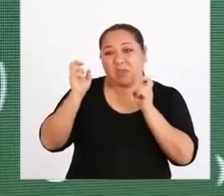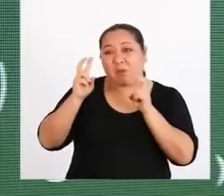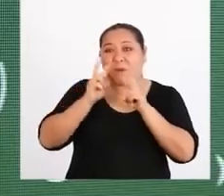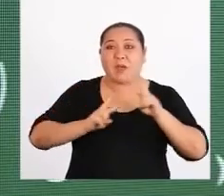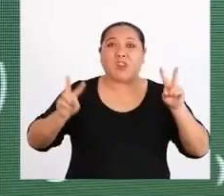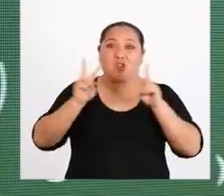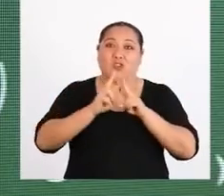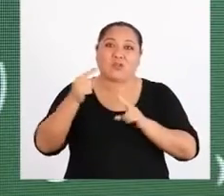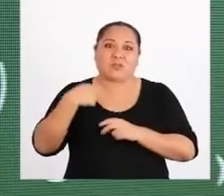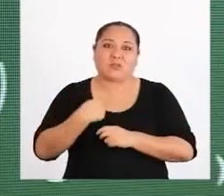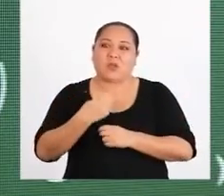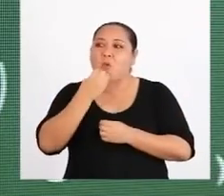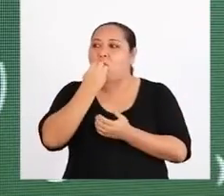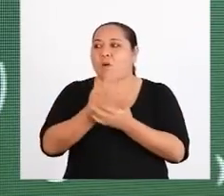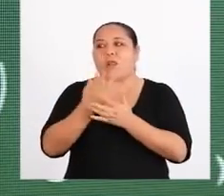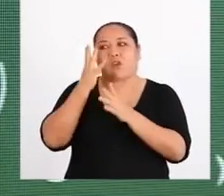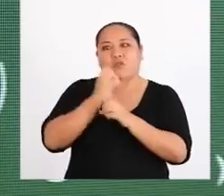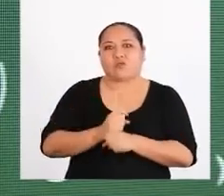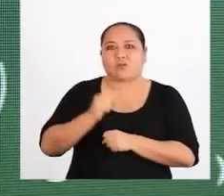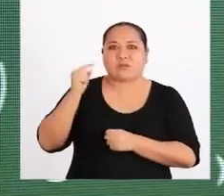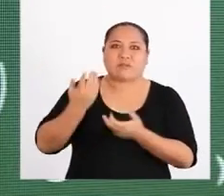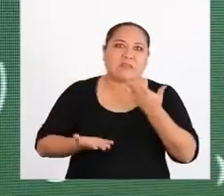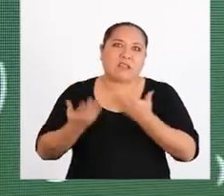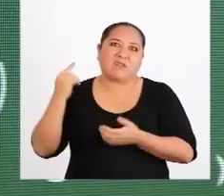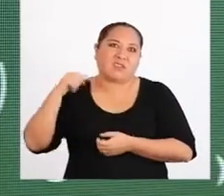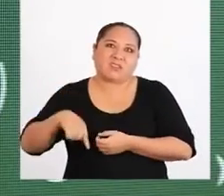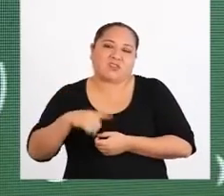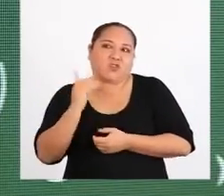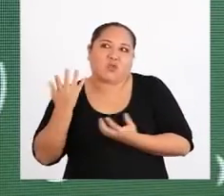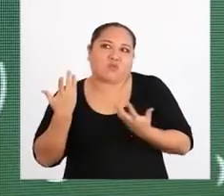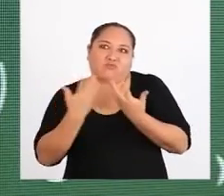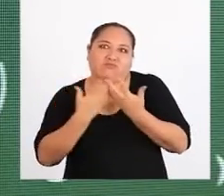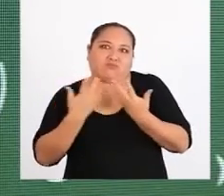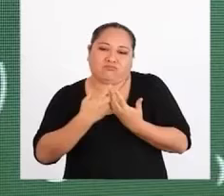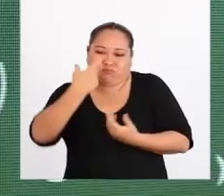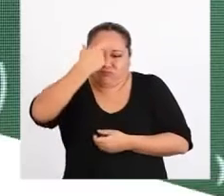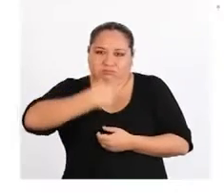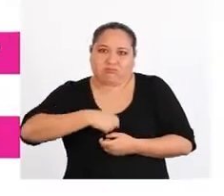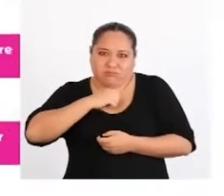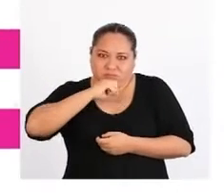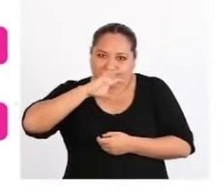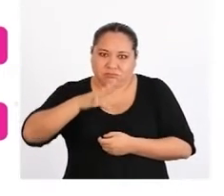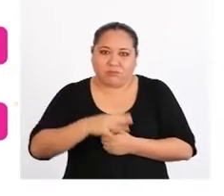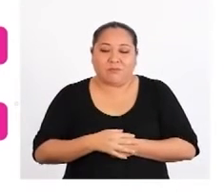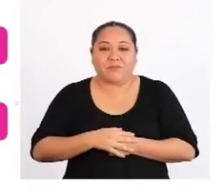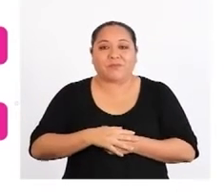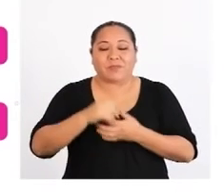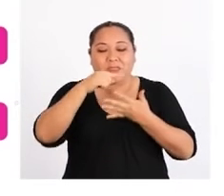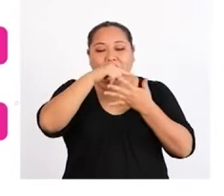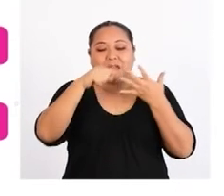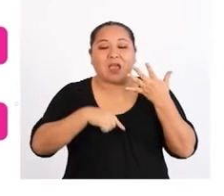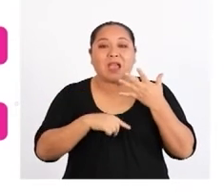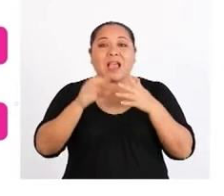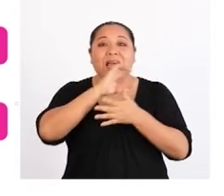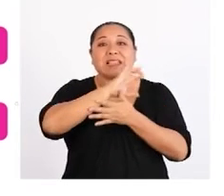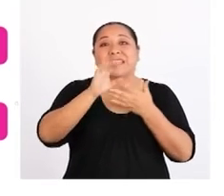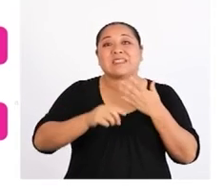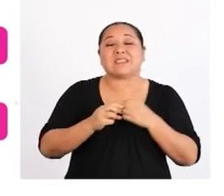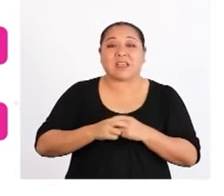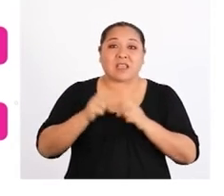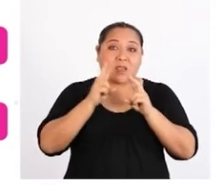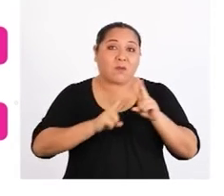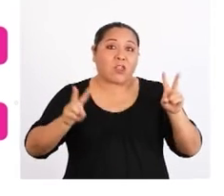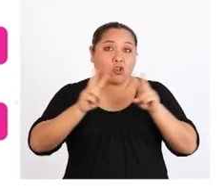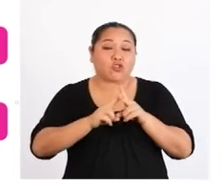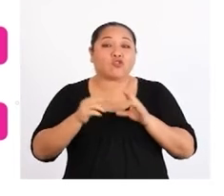los valores morales y buenas costumbres cuando quizá él no sea consecuente con lo que pregona. Las cualidades morales son las